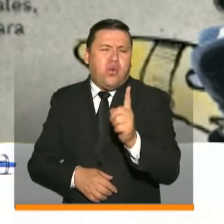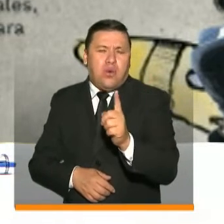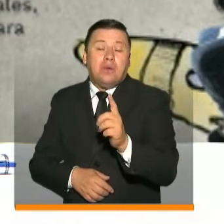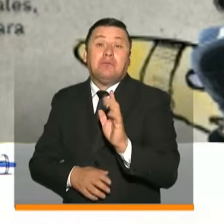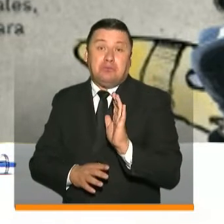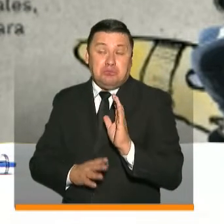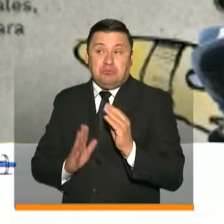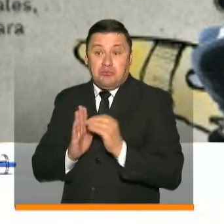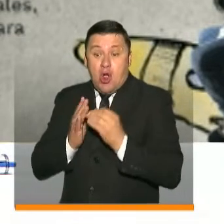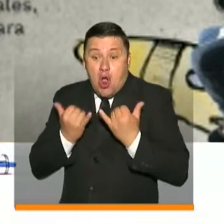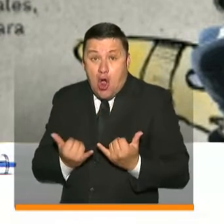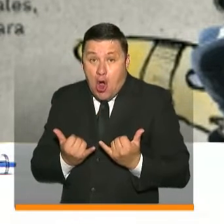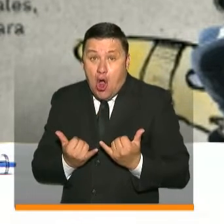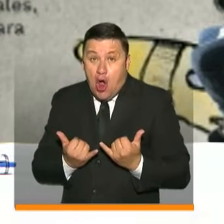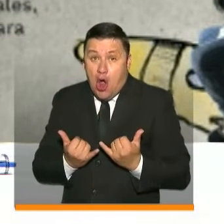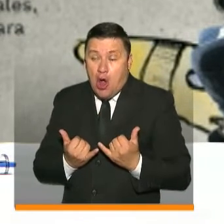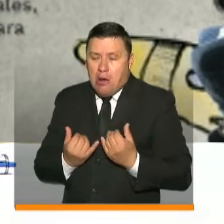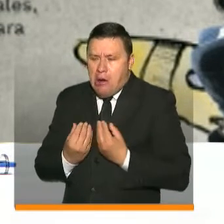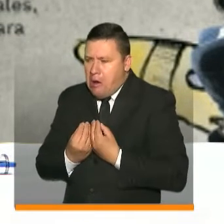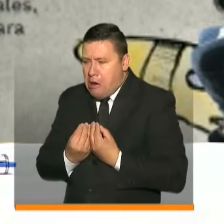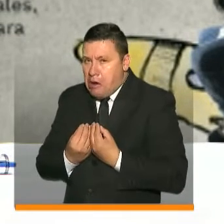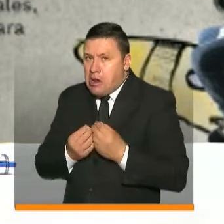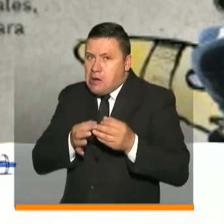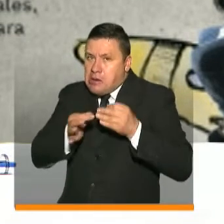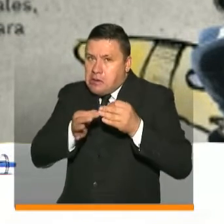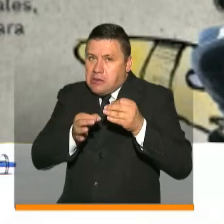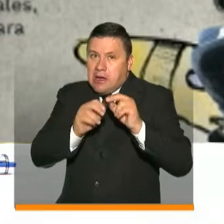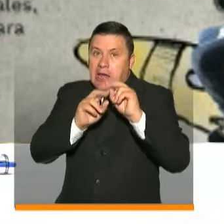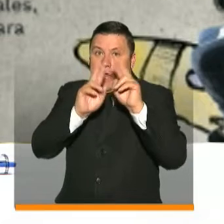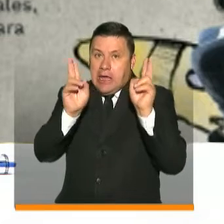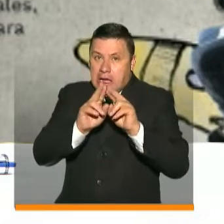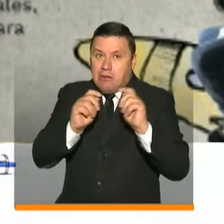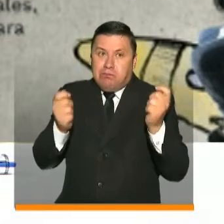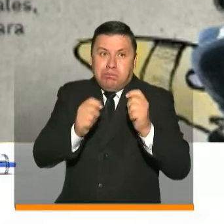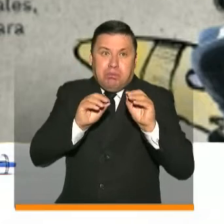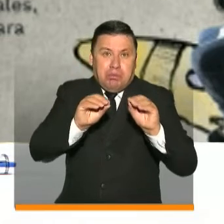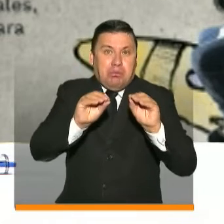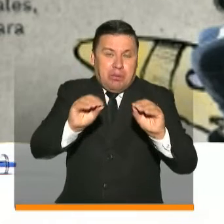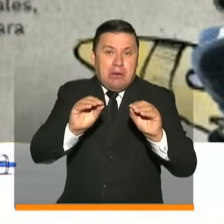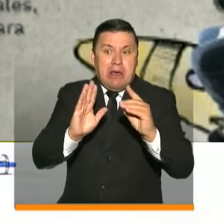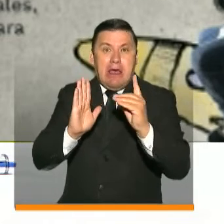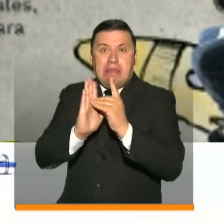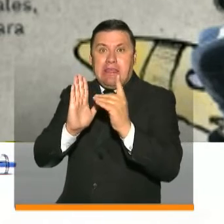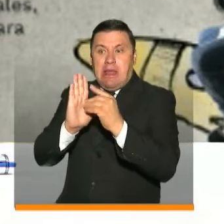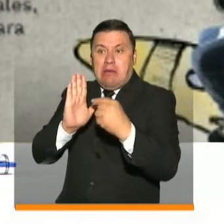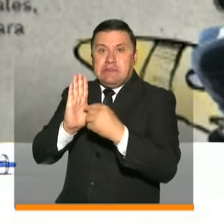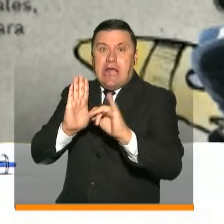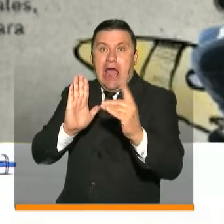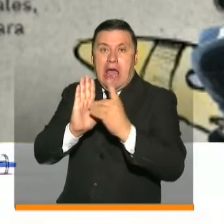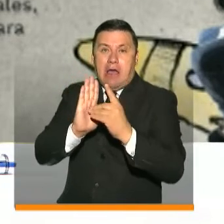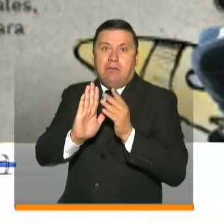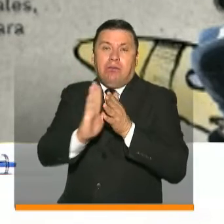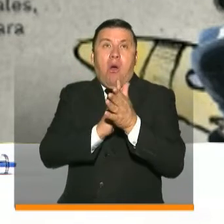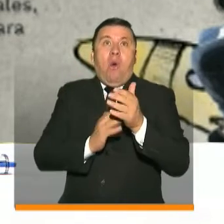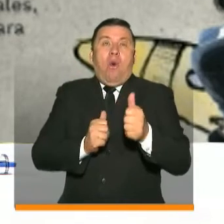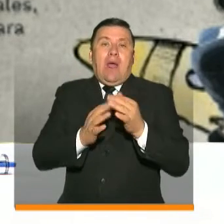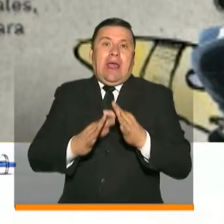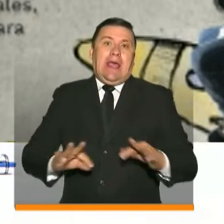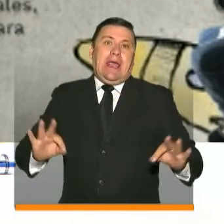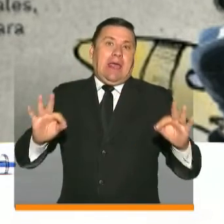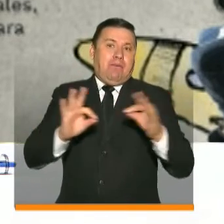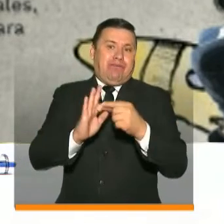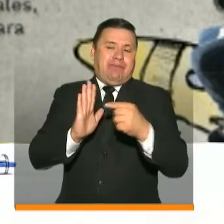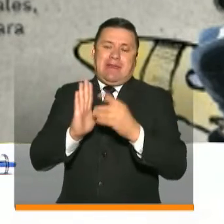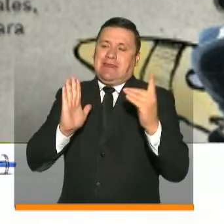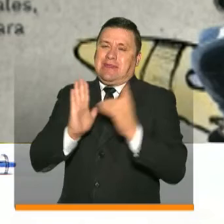vamos hoy a hacer también esa pedagogía en las redes sociales vamos a poner el decreto y creo que es un mensaje también muy importante